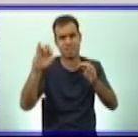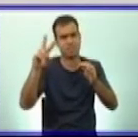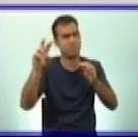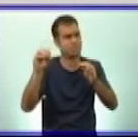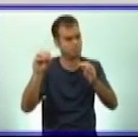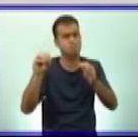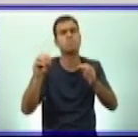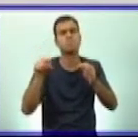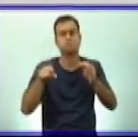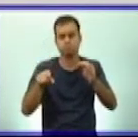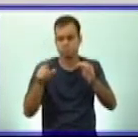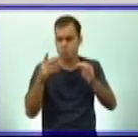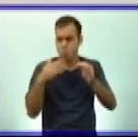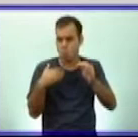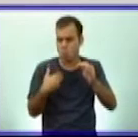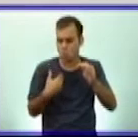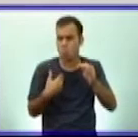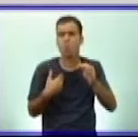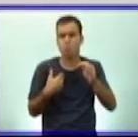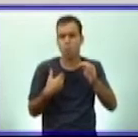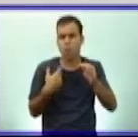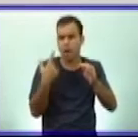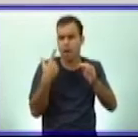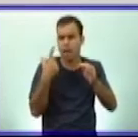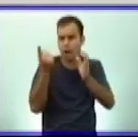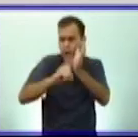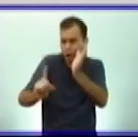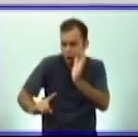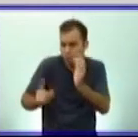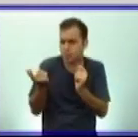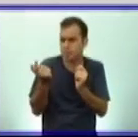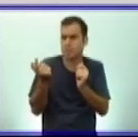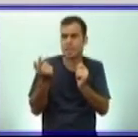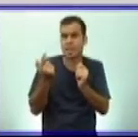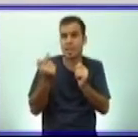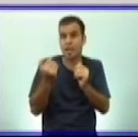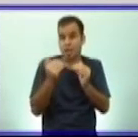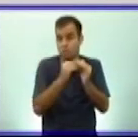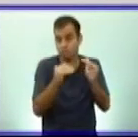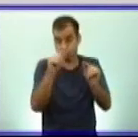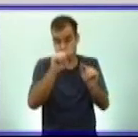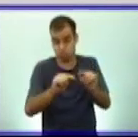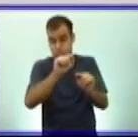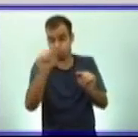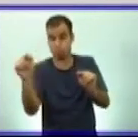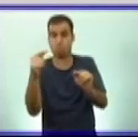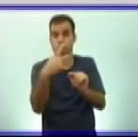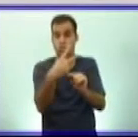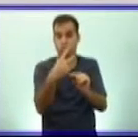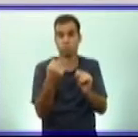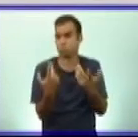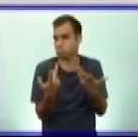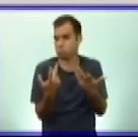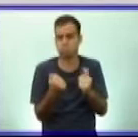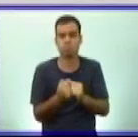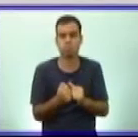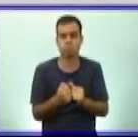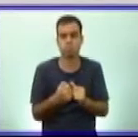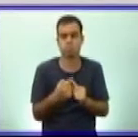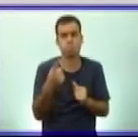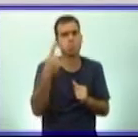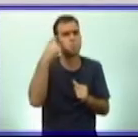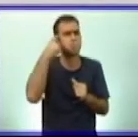máximo de las amplitudes de la corriente entre raíz de 2. Tiene otra opción, que usted